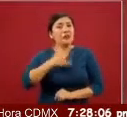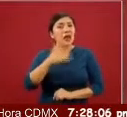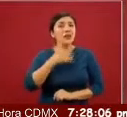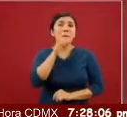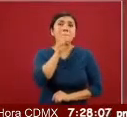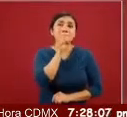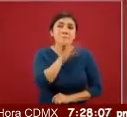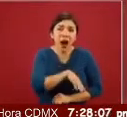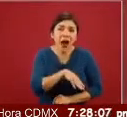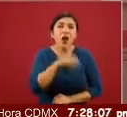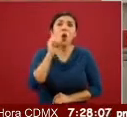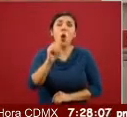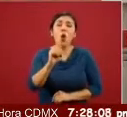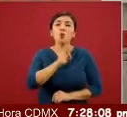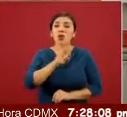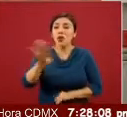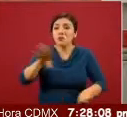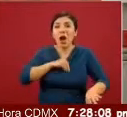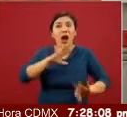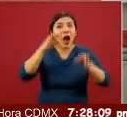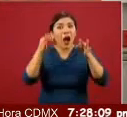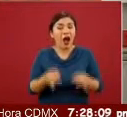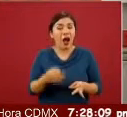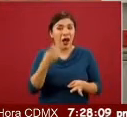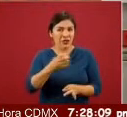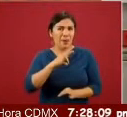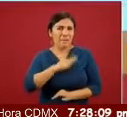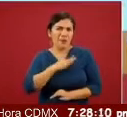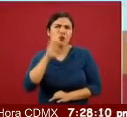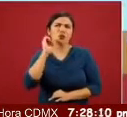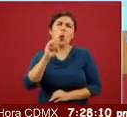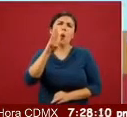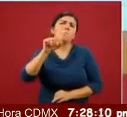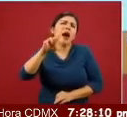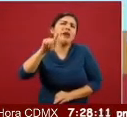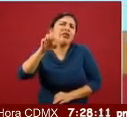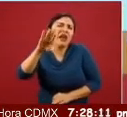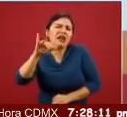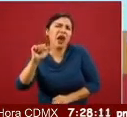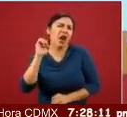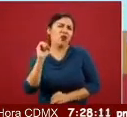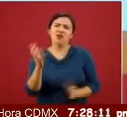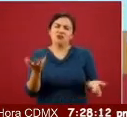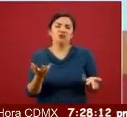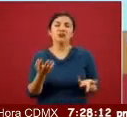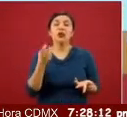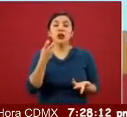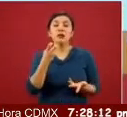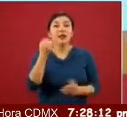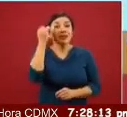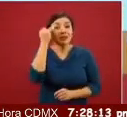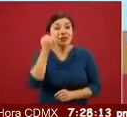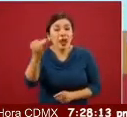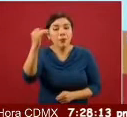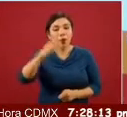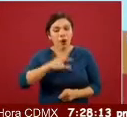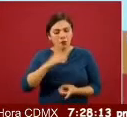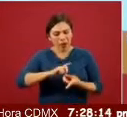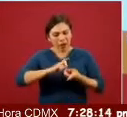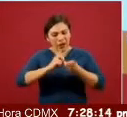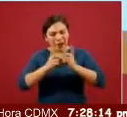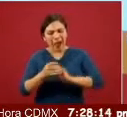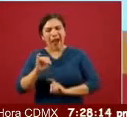y potencialmente se contagia al virus o a la bacteria o cualquier agente patógeno, y el tiempo en que empiezan a